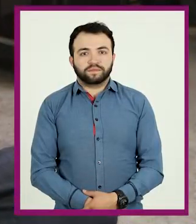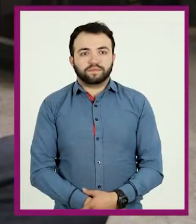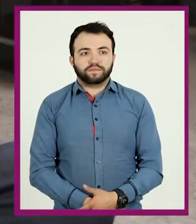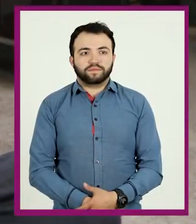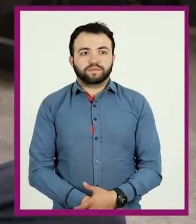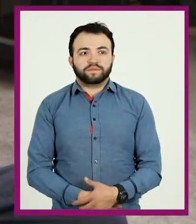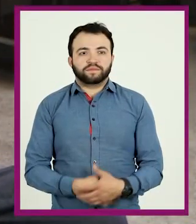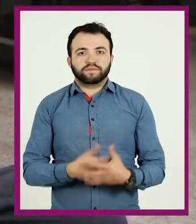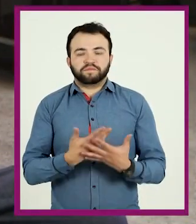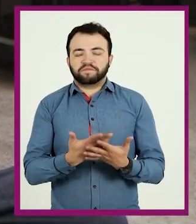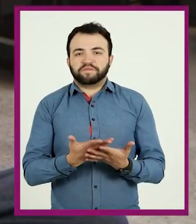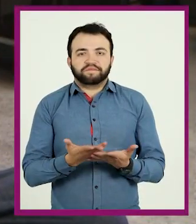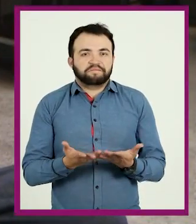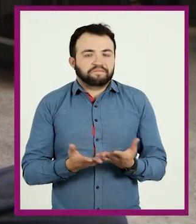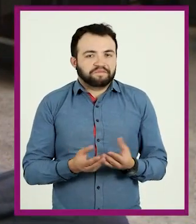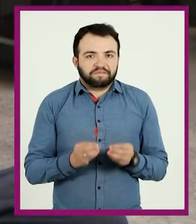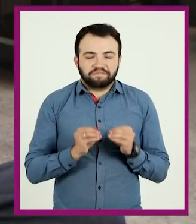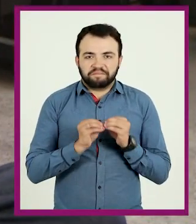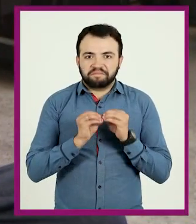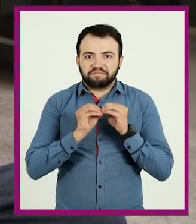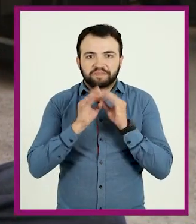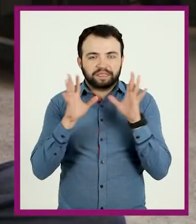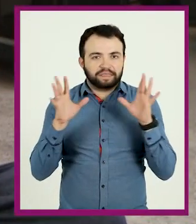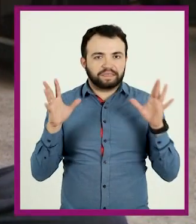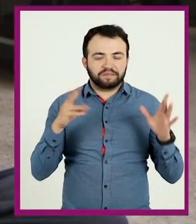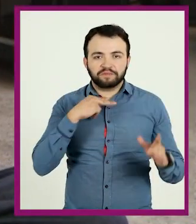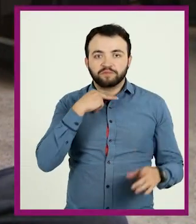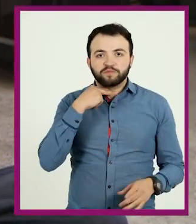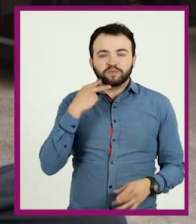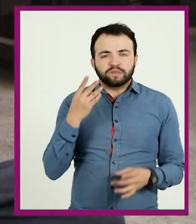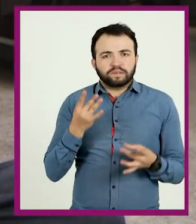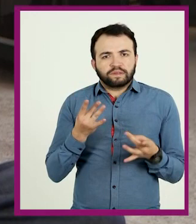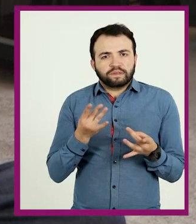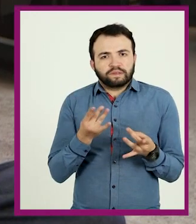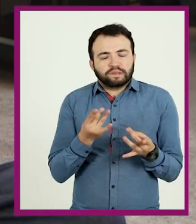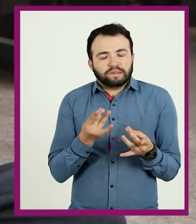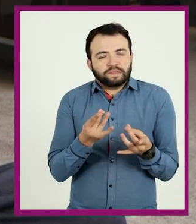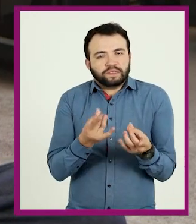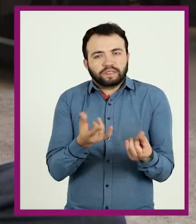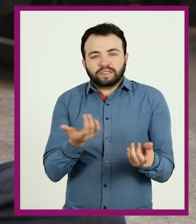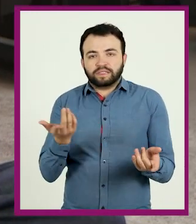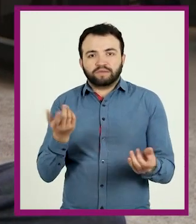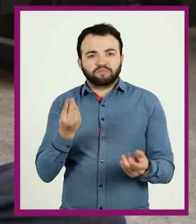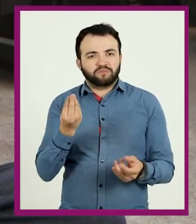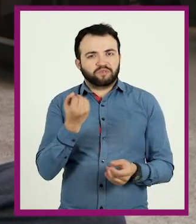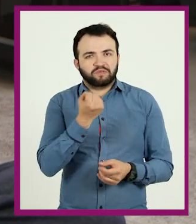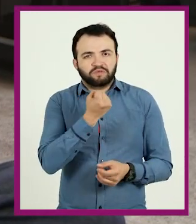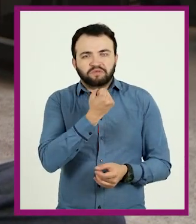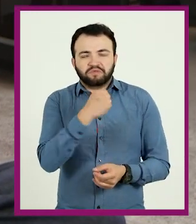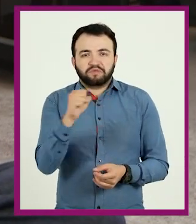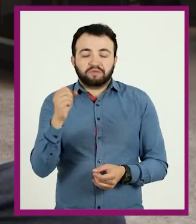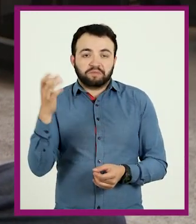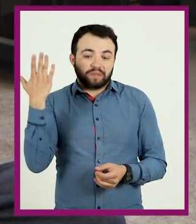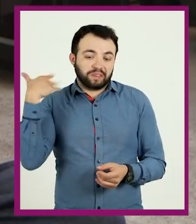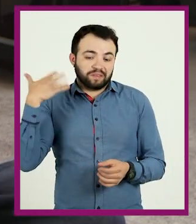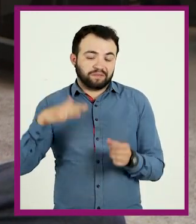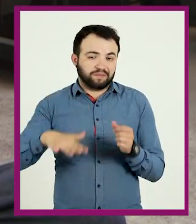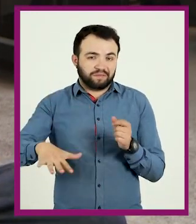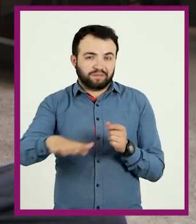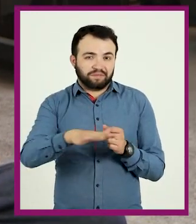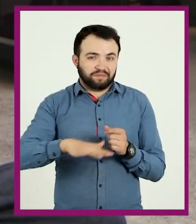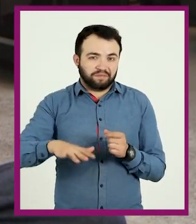Pues Kulthum, qué gran voz. Ella lo ubican en la música popular por toda esta fama que tuvo a nivel, digamos,